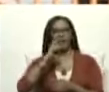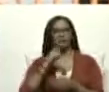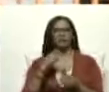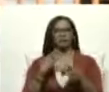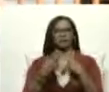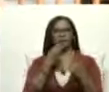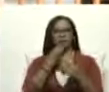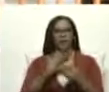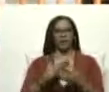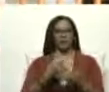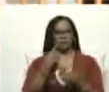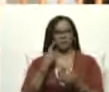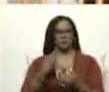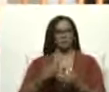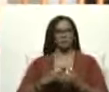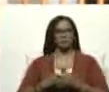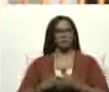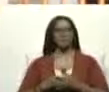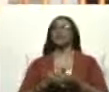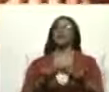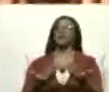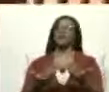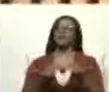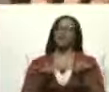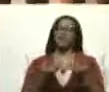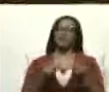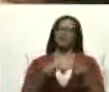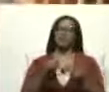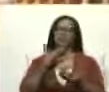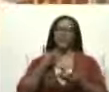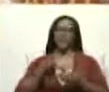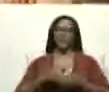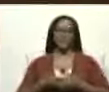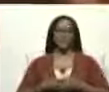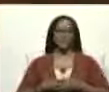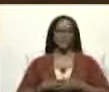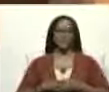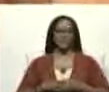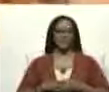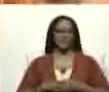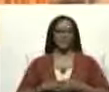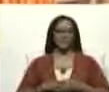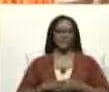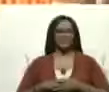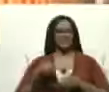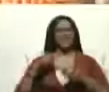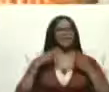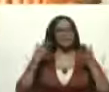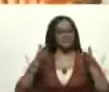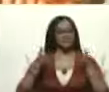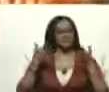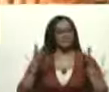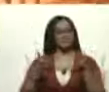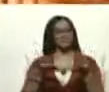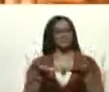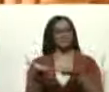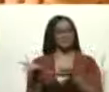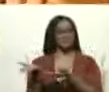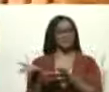buenas por ver y bueno, lo que viene será mucho mejor todavía. Les recomiendo que